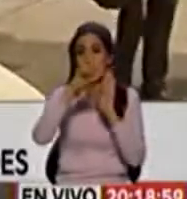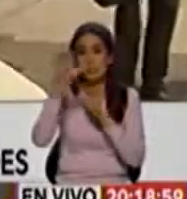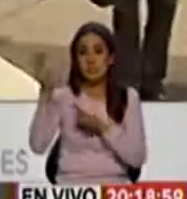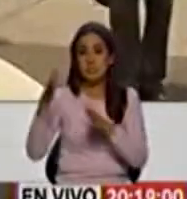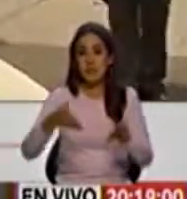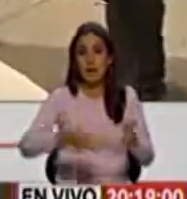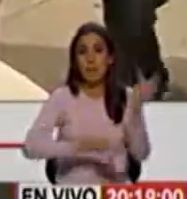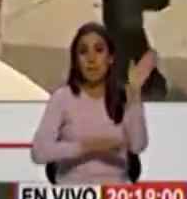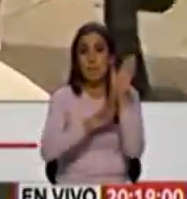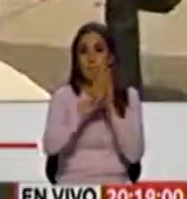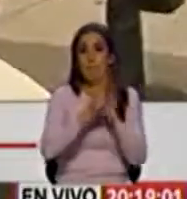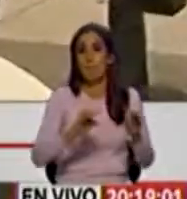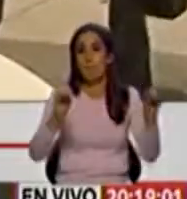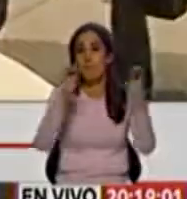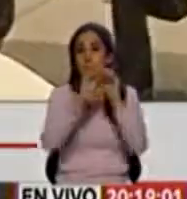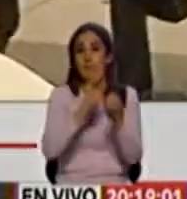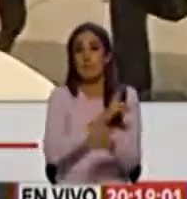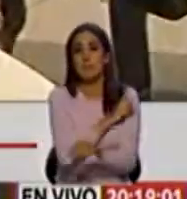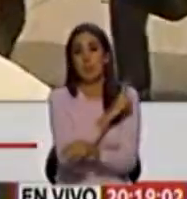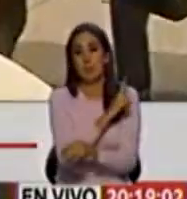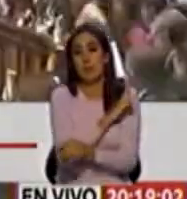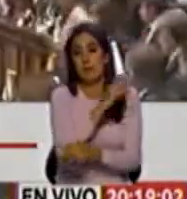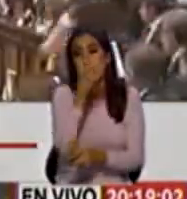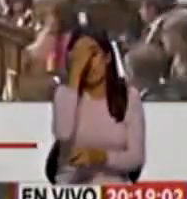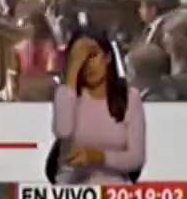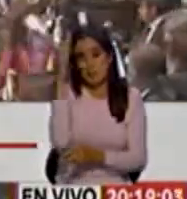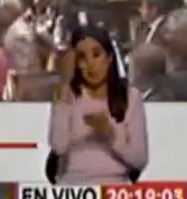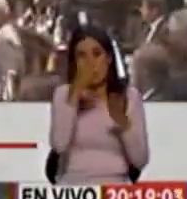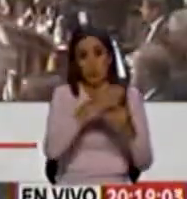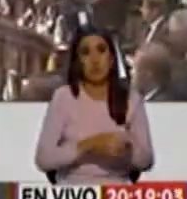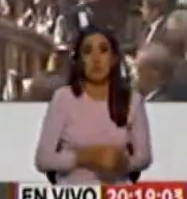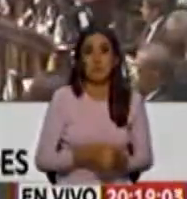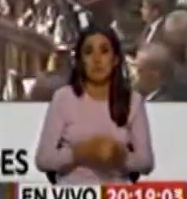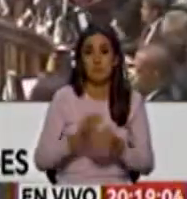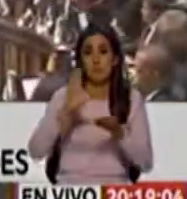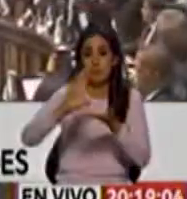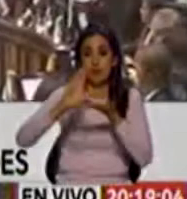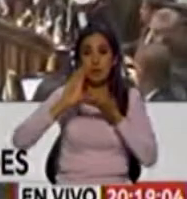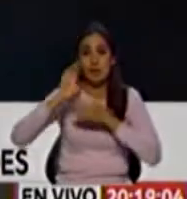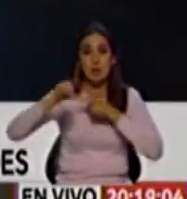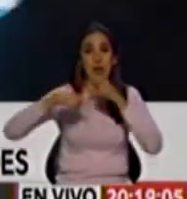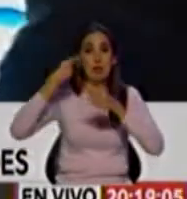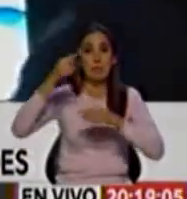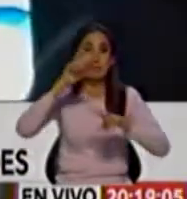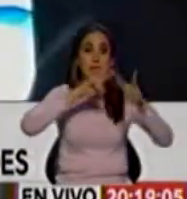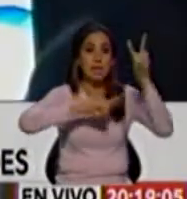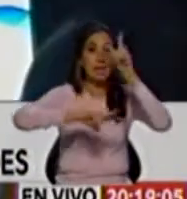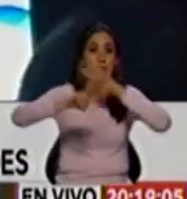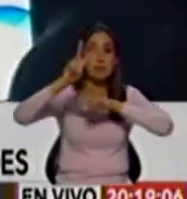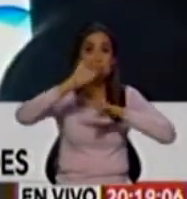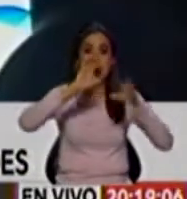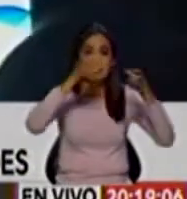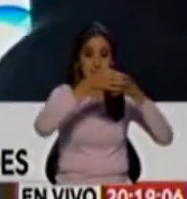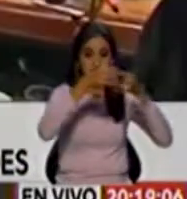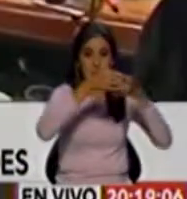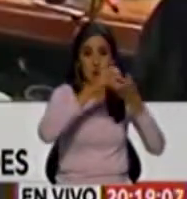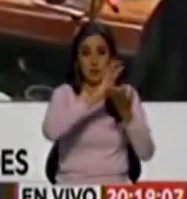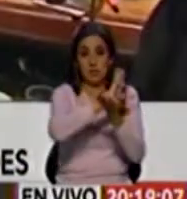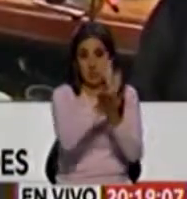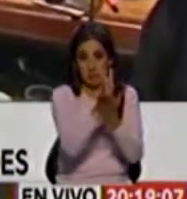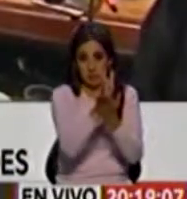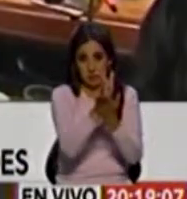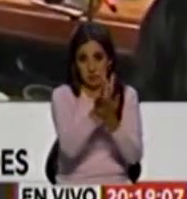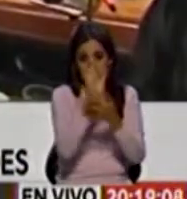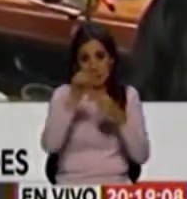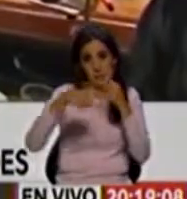educación superior y es por eso que nosotros estamos pidiendo que se aumente. La proforma para el próximo año es analizada en la Comisión de Desarrollo Económico de la Asamblea.